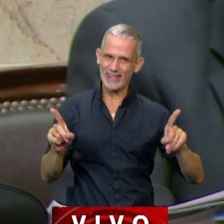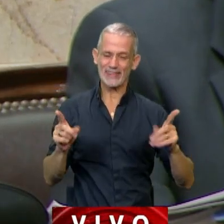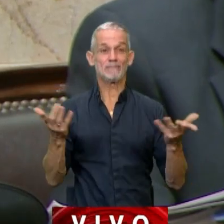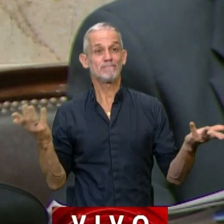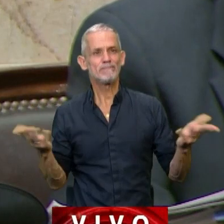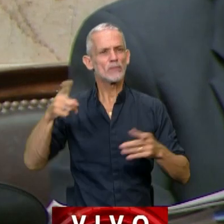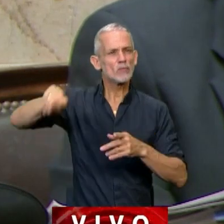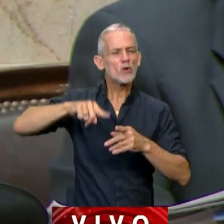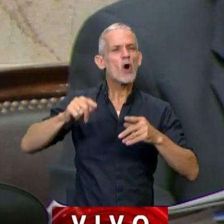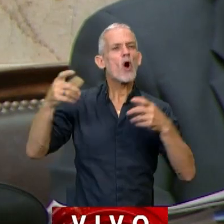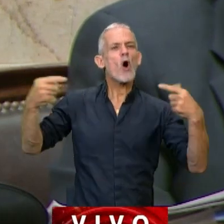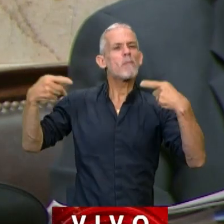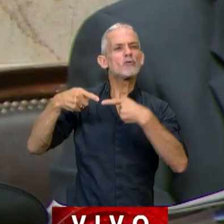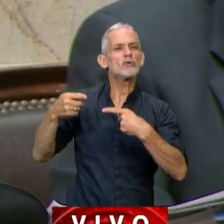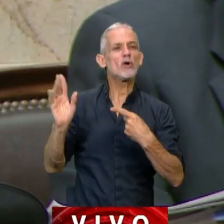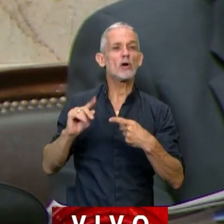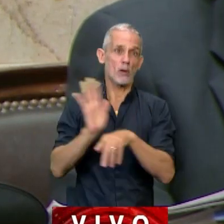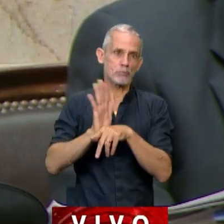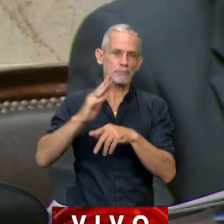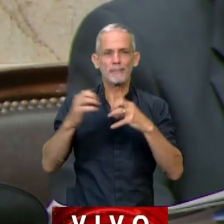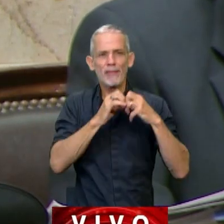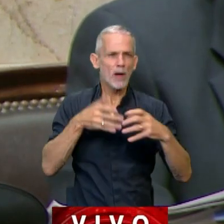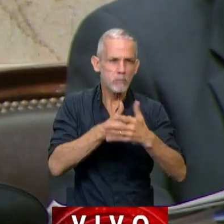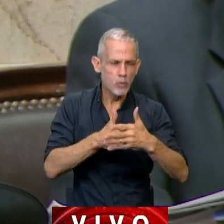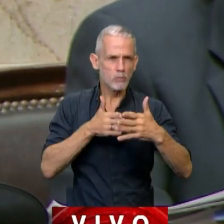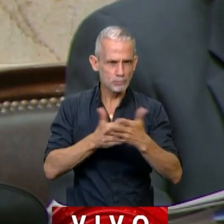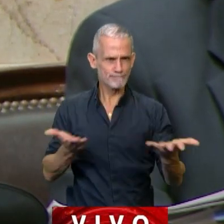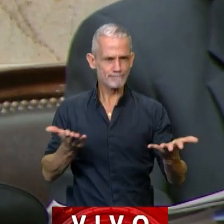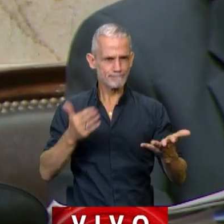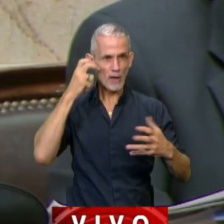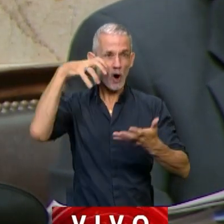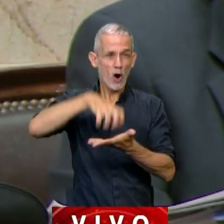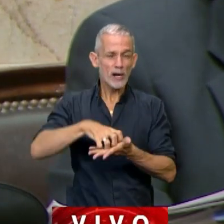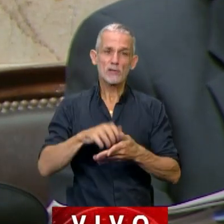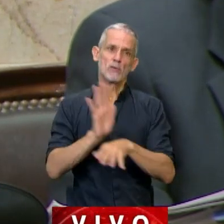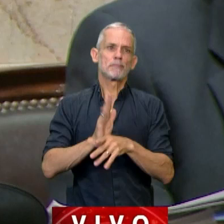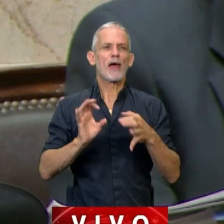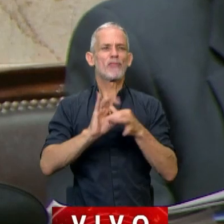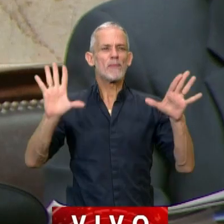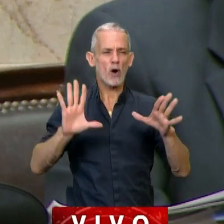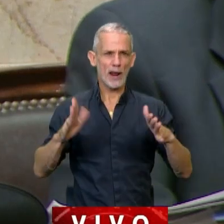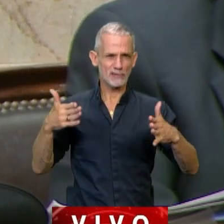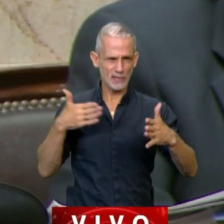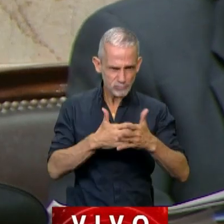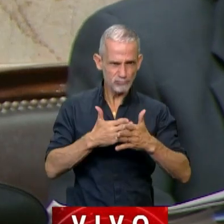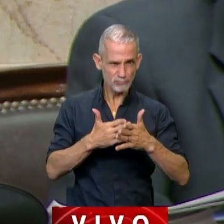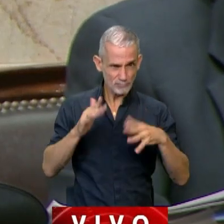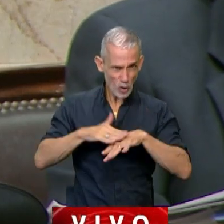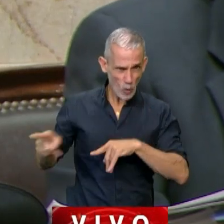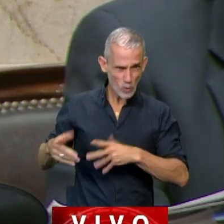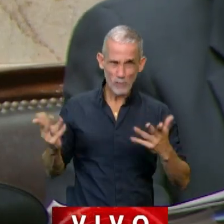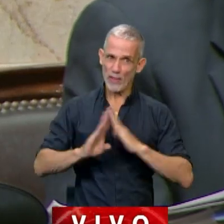lo que hoy hicieron es obstruir el debate parlamentario que atenta con el ejercicio de la Democracia